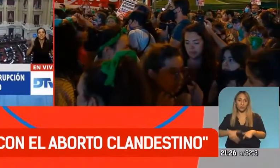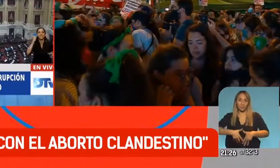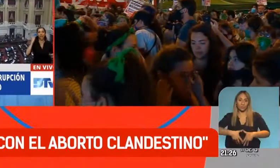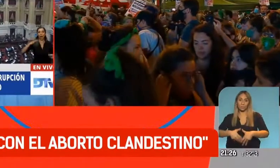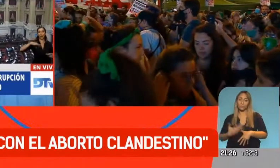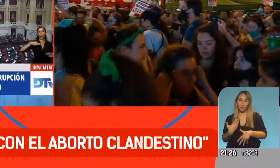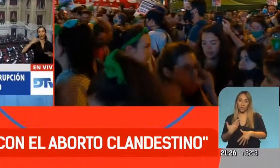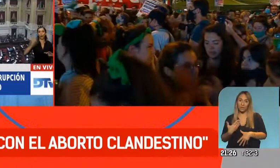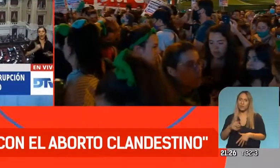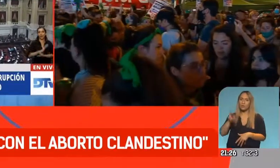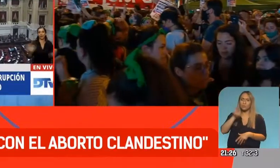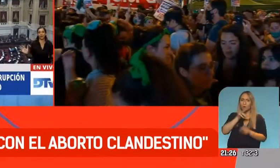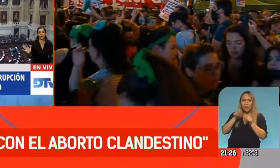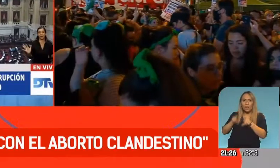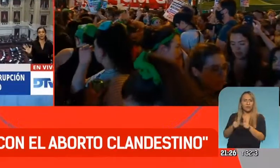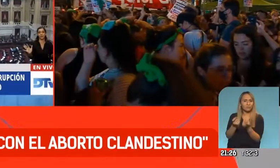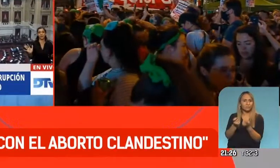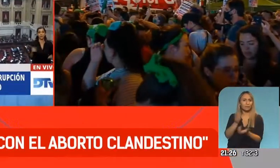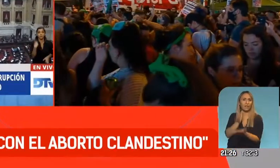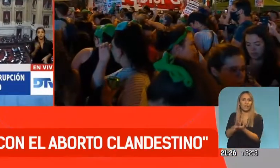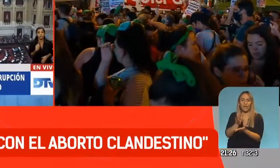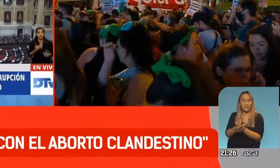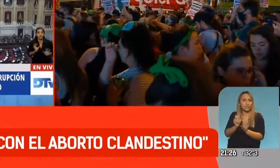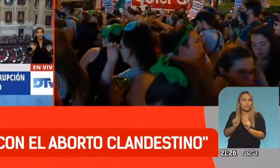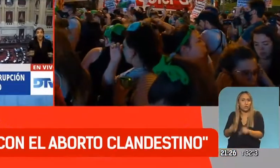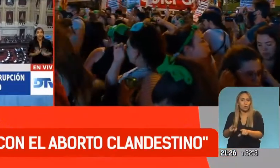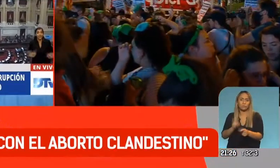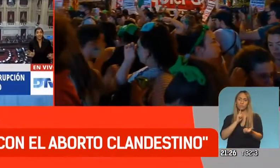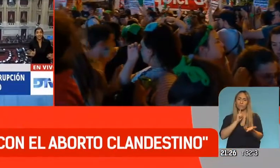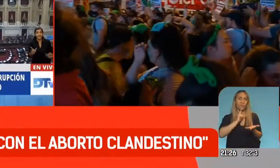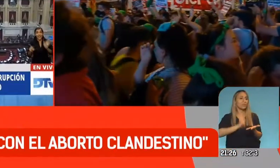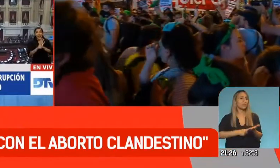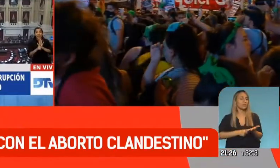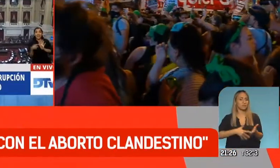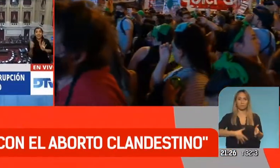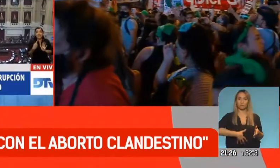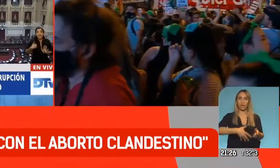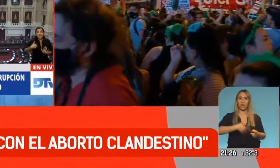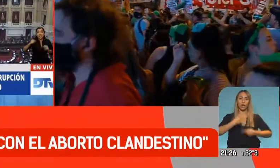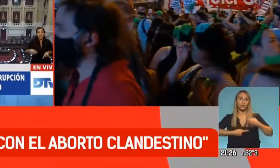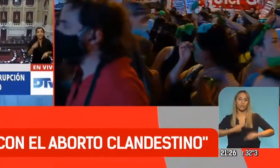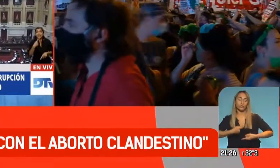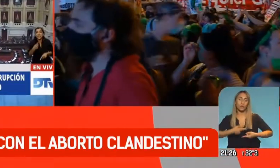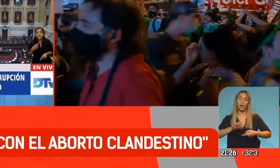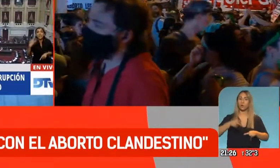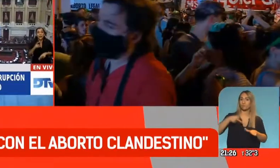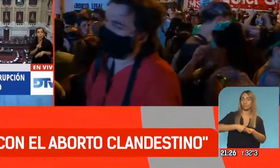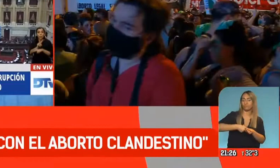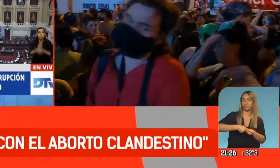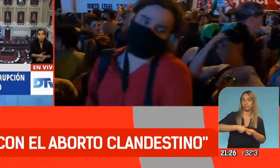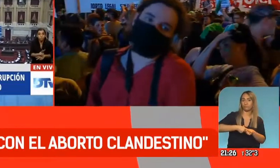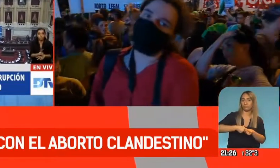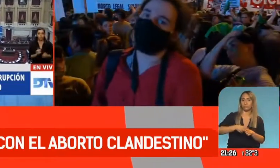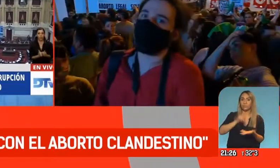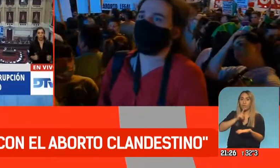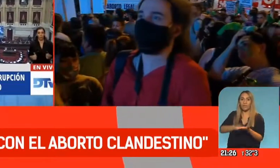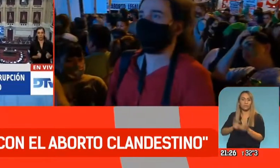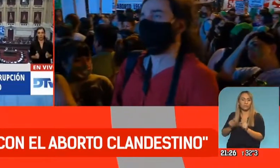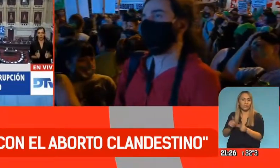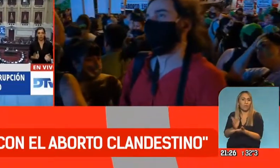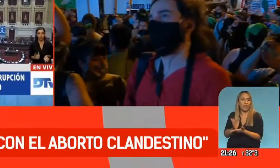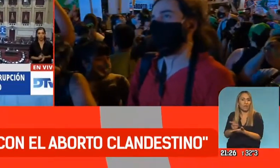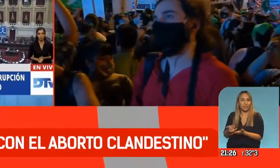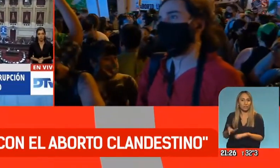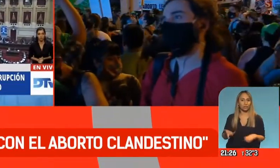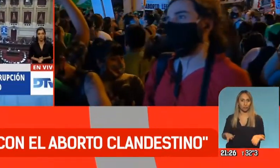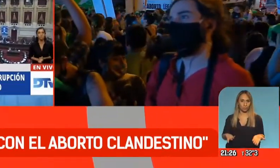que tener plenos derechos para decidir y continuaron con un embarazo sin interrumpirlo eso creemos